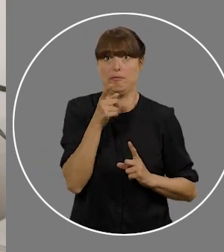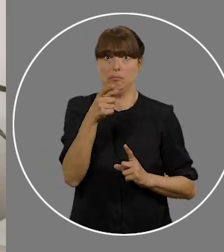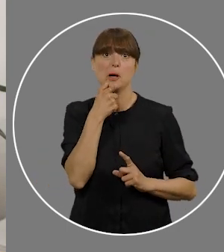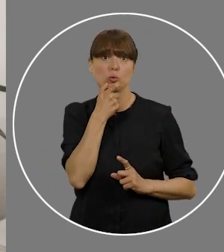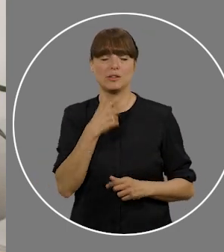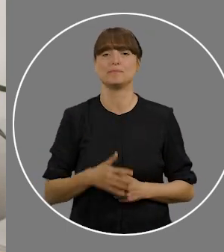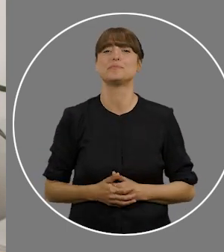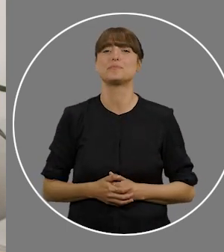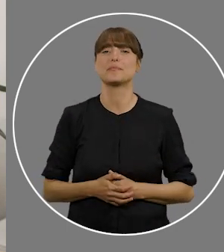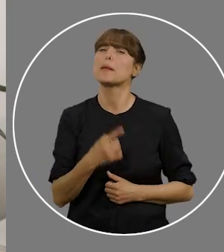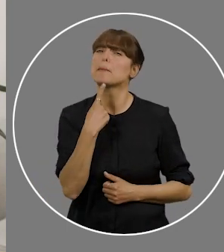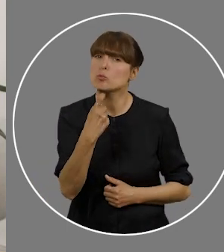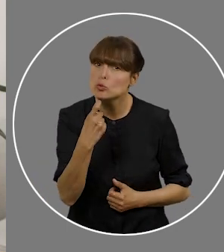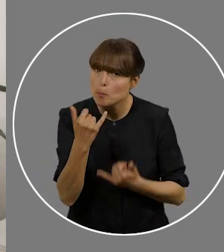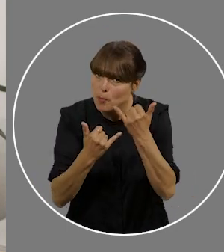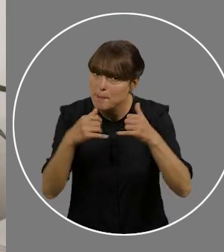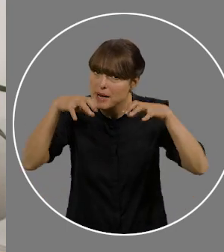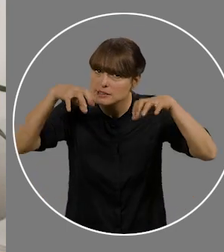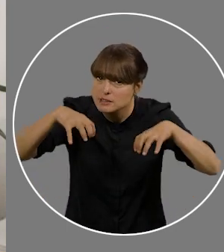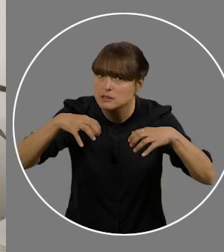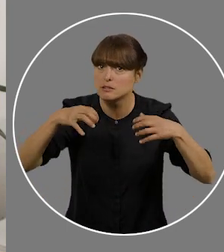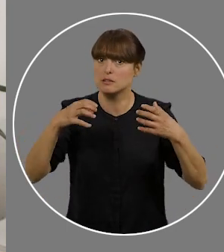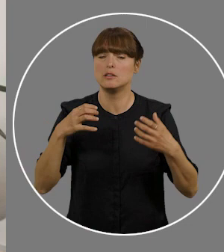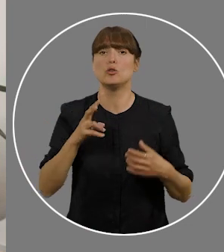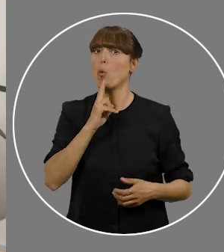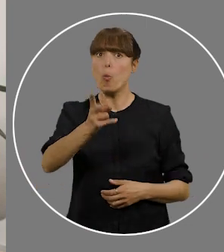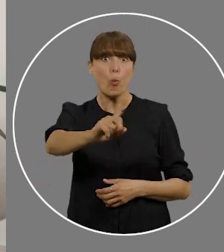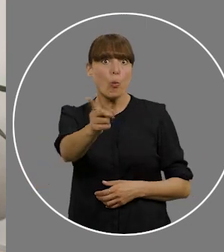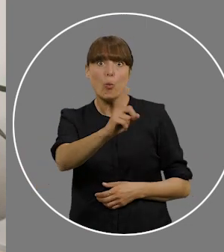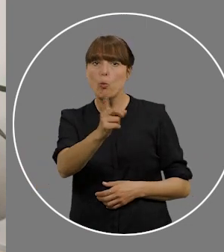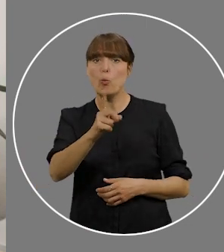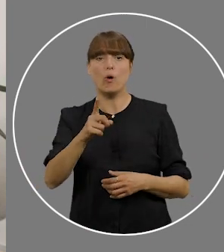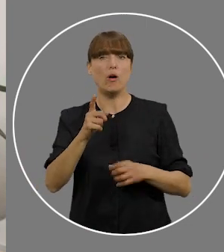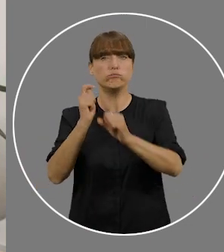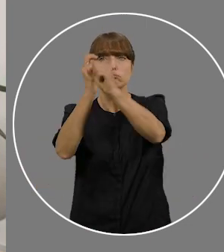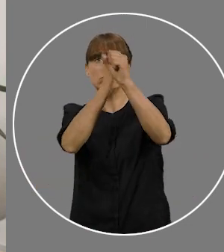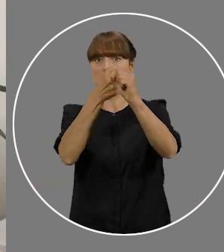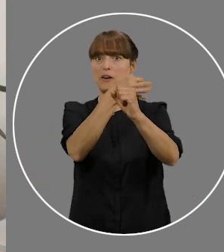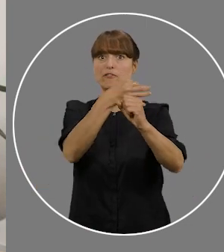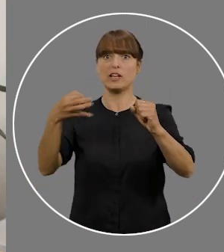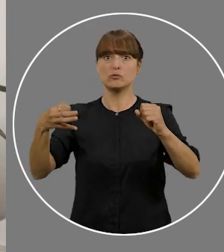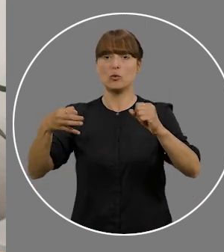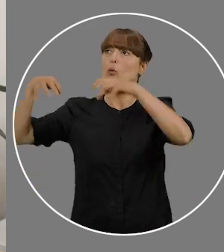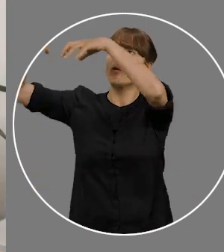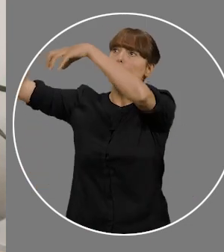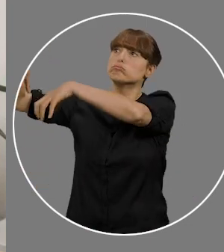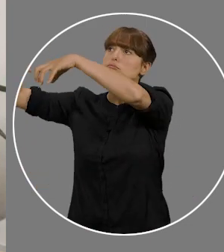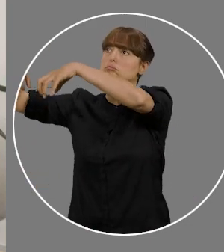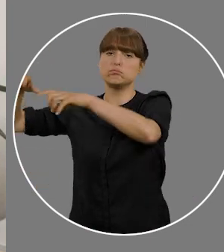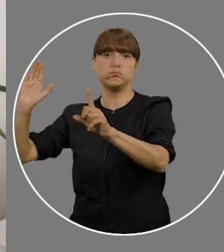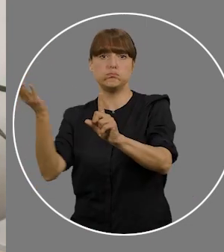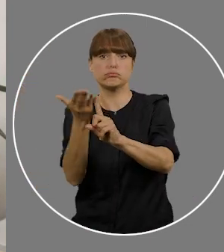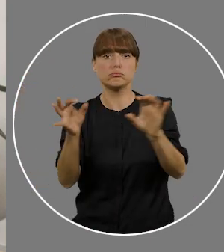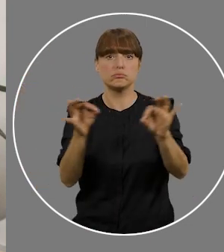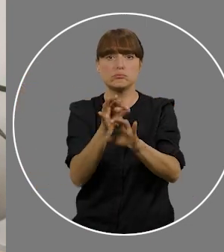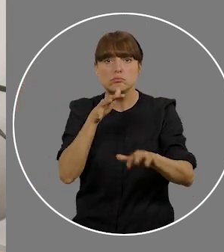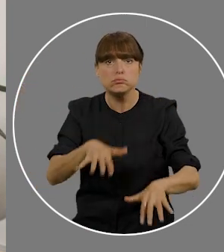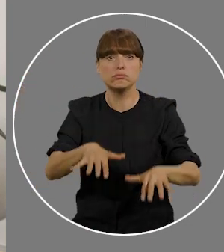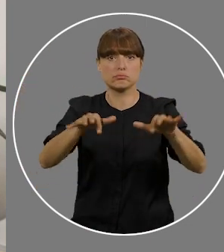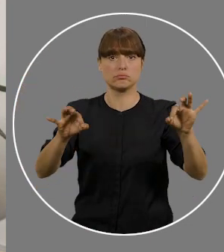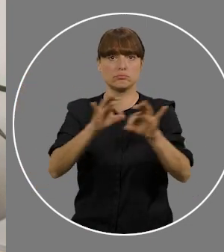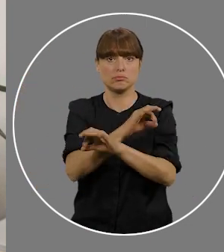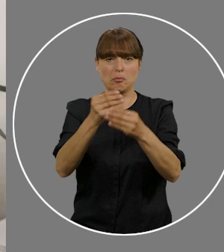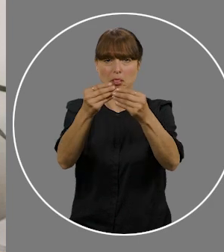no había problemas con el agua cuando llovía? ¿Eso no? Pues no, no, no. Estaba hecho de una manera que... No